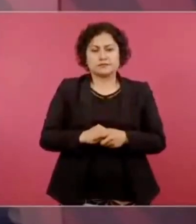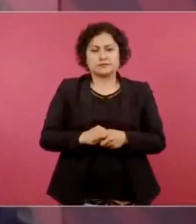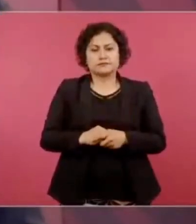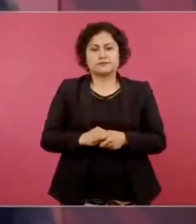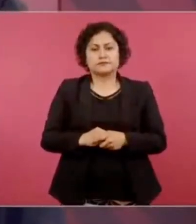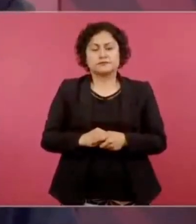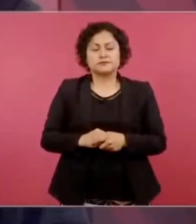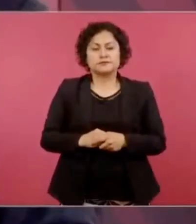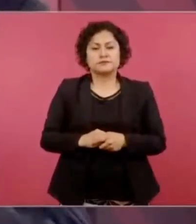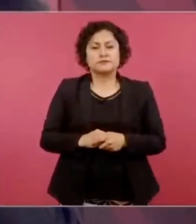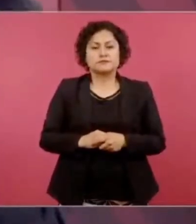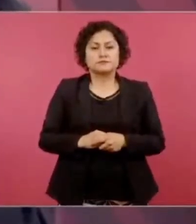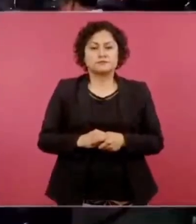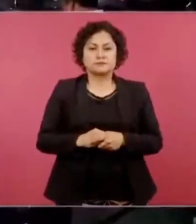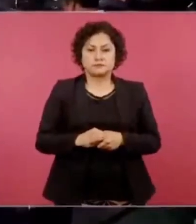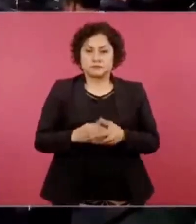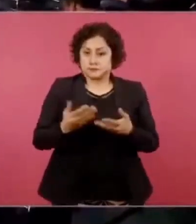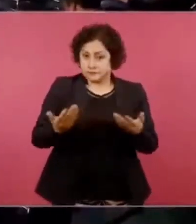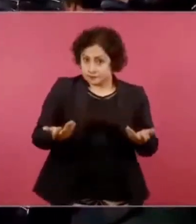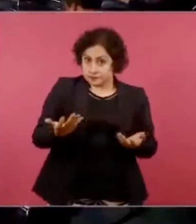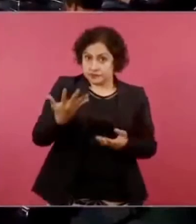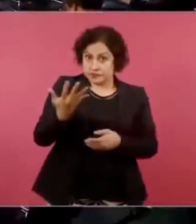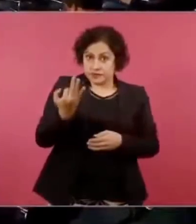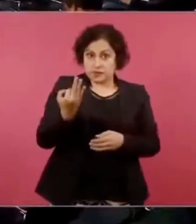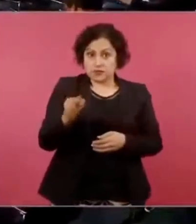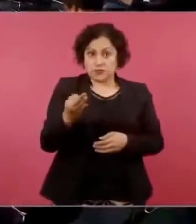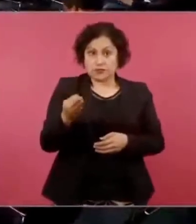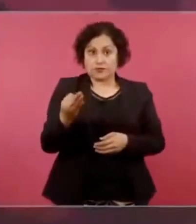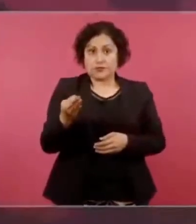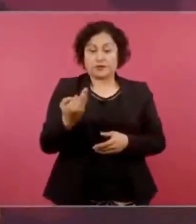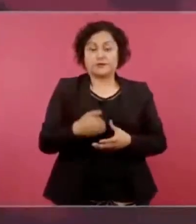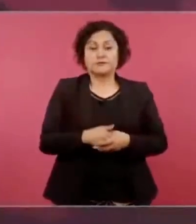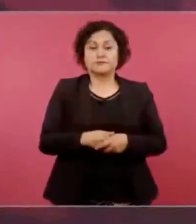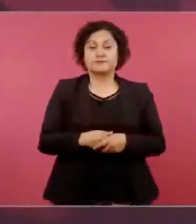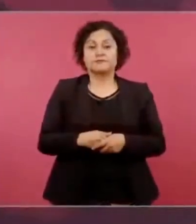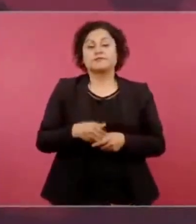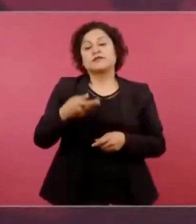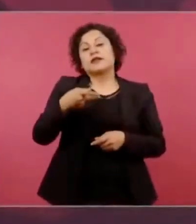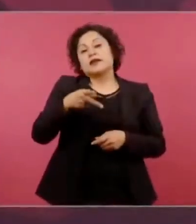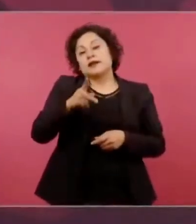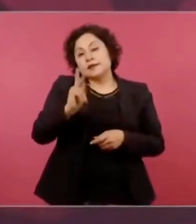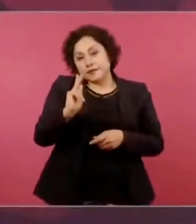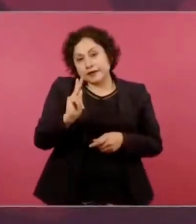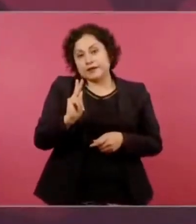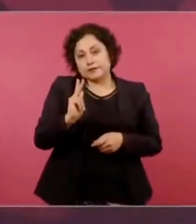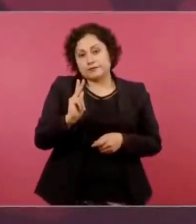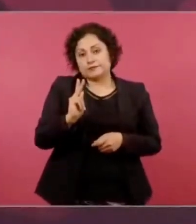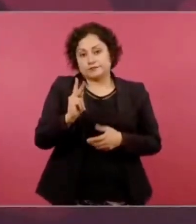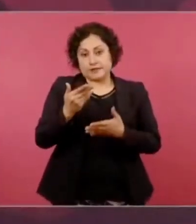reforma constitucional. Con el 5 de febrero. Sí. Pero como ahora se va a votar,